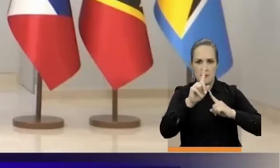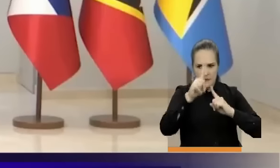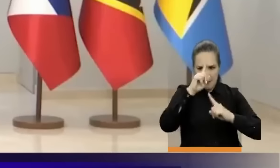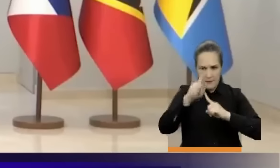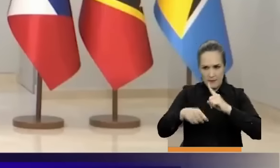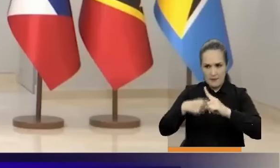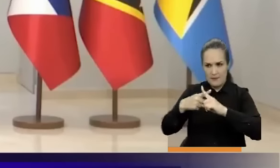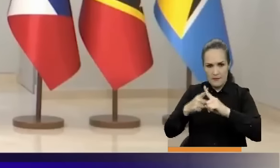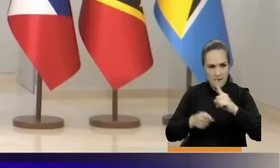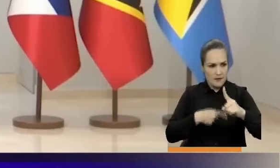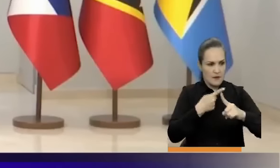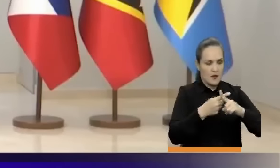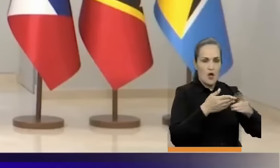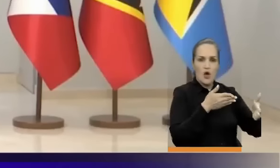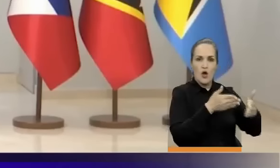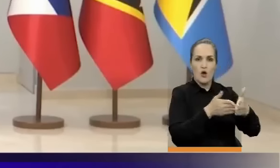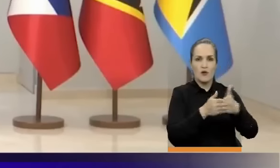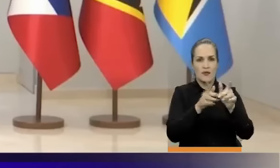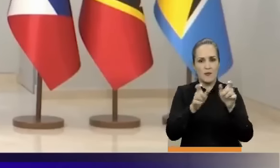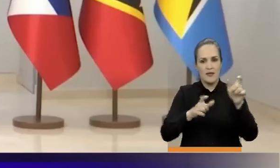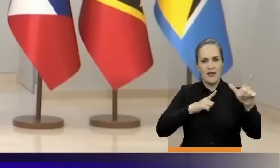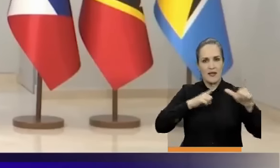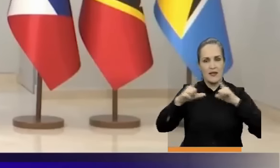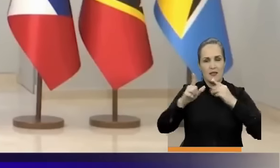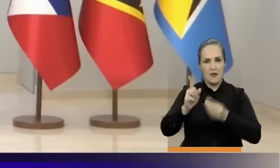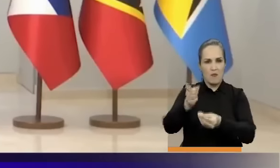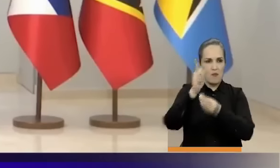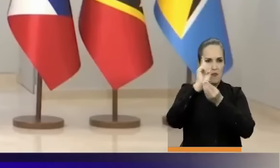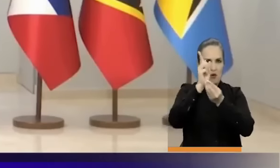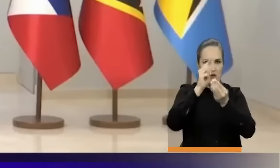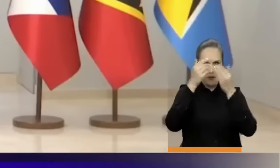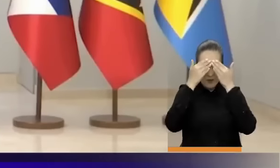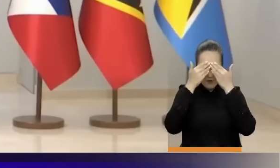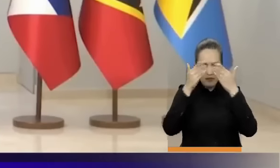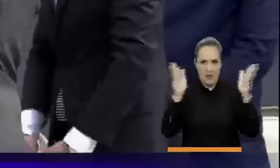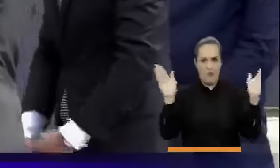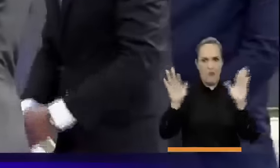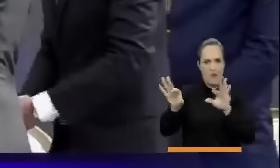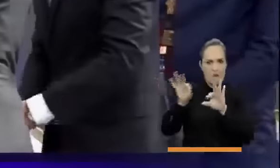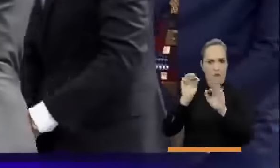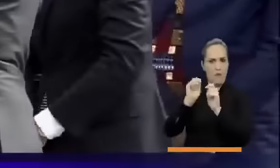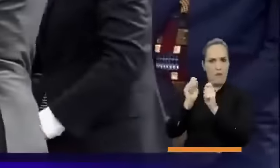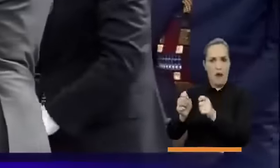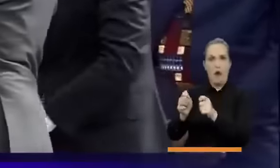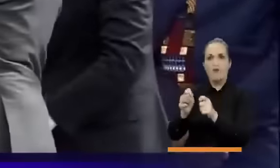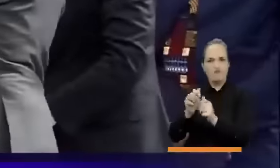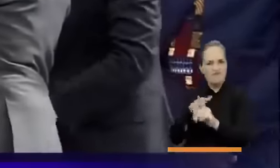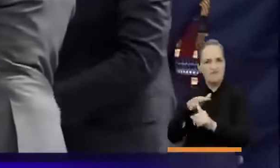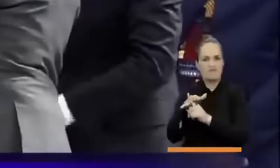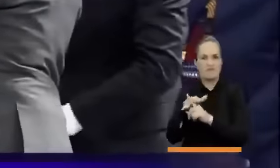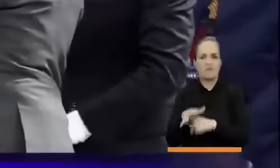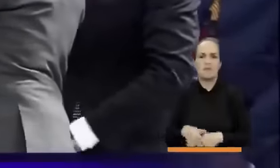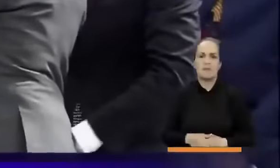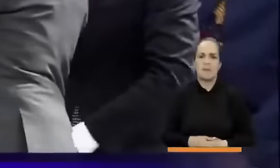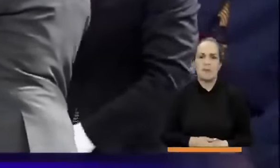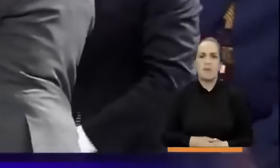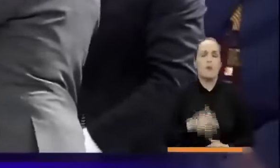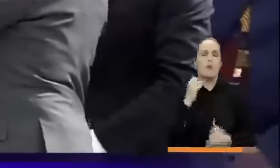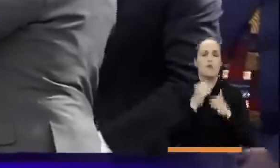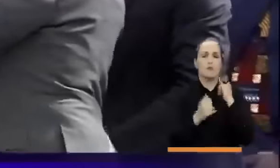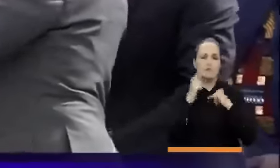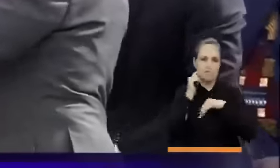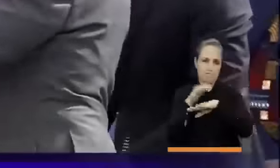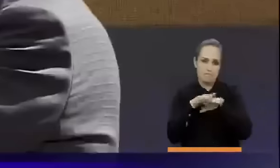contra de dirigentes populares y líderes políticos democráticamente electos finalmente la organización hizo un llamado a la